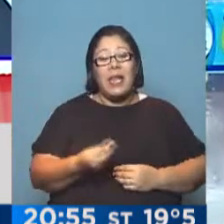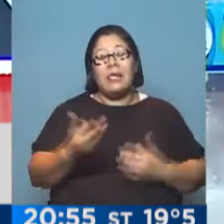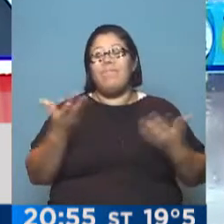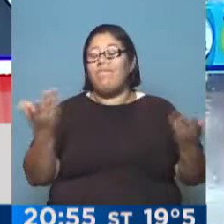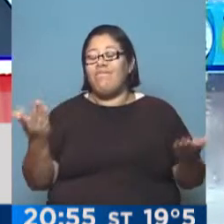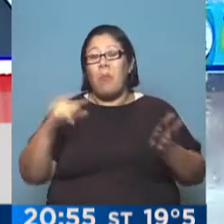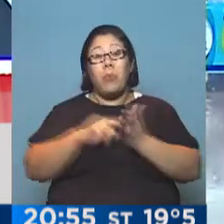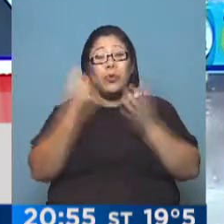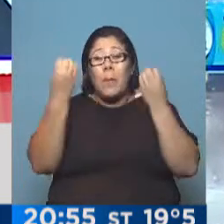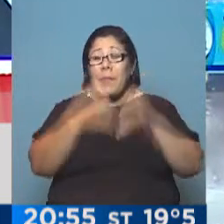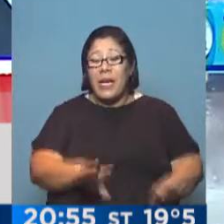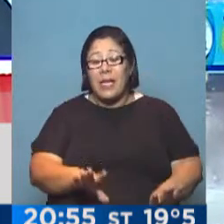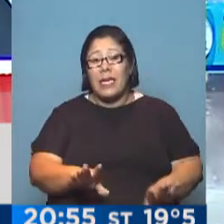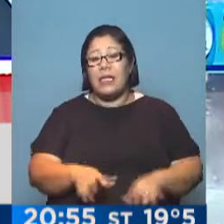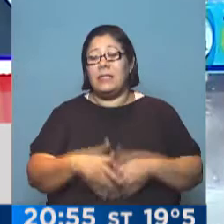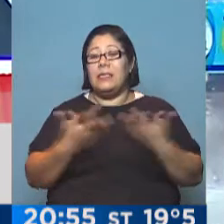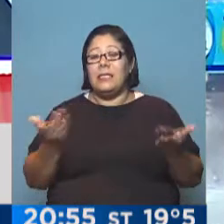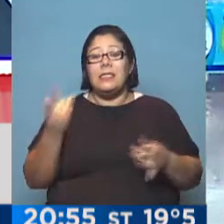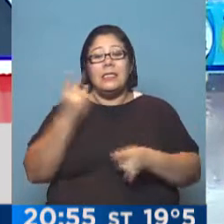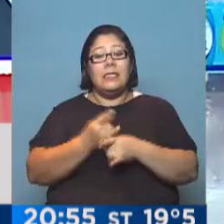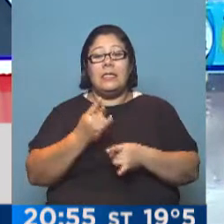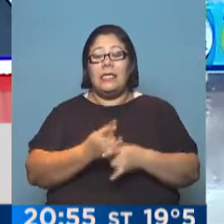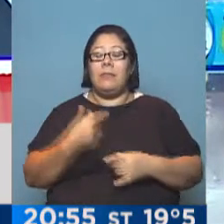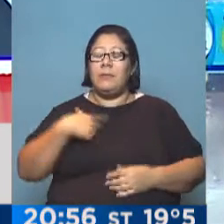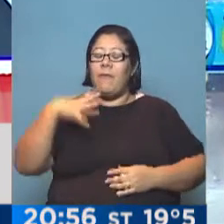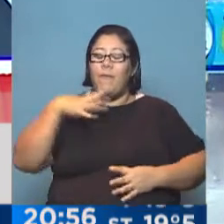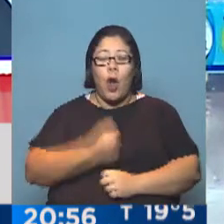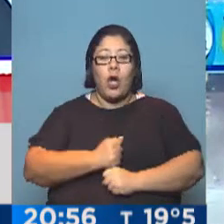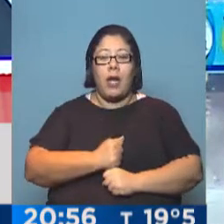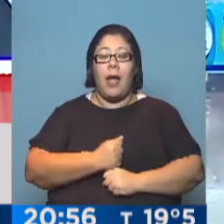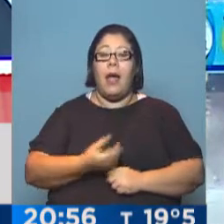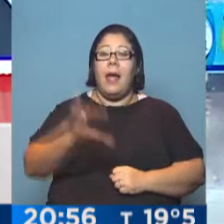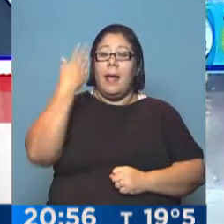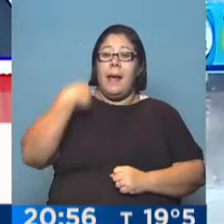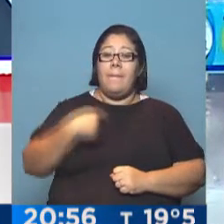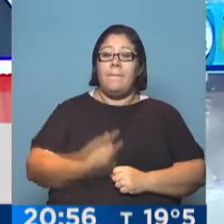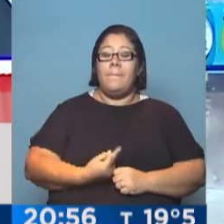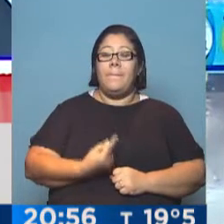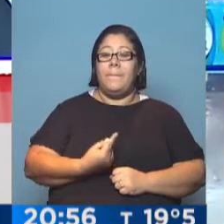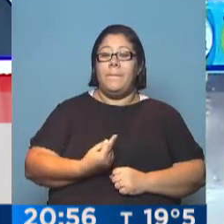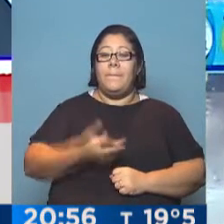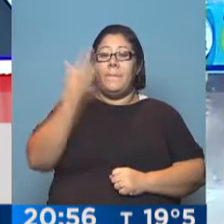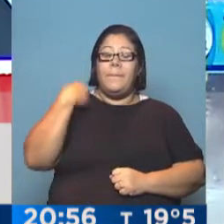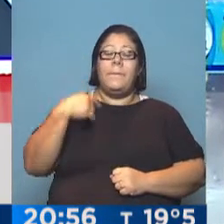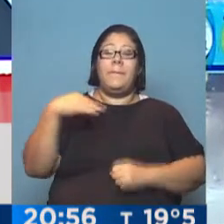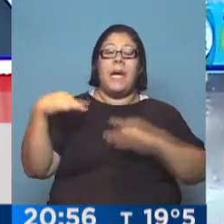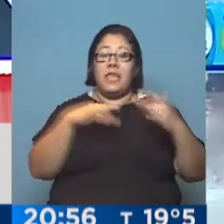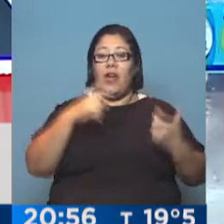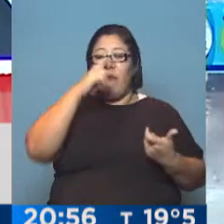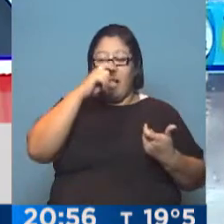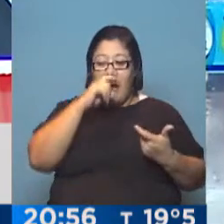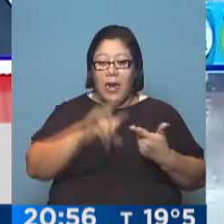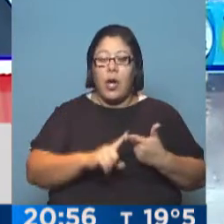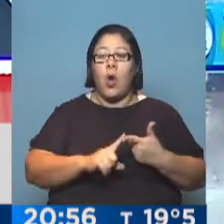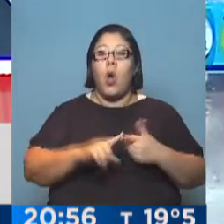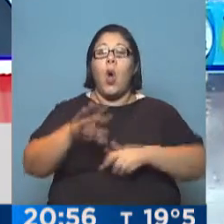entrada, siempre dije, a mí me dio mucha bronca perder eso, perder el partido contra Belgrano, perder el partido acá contra Godoy